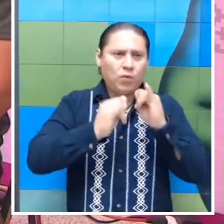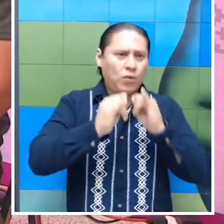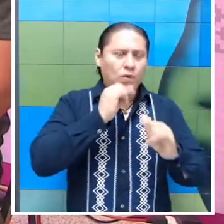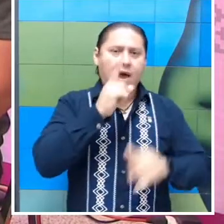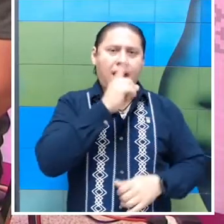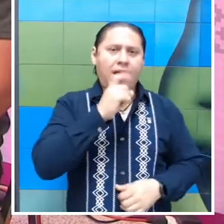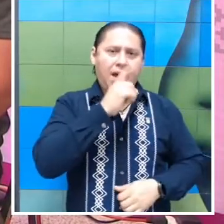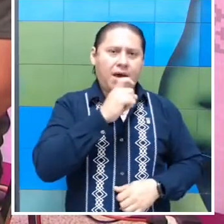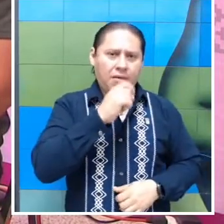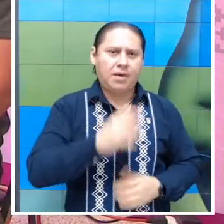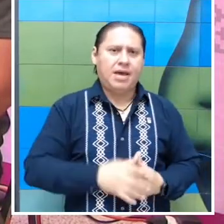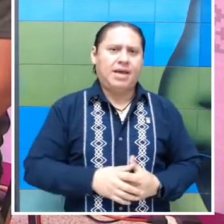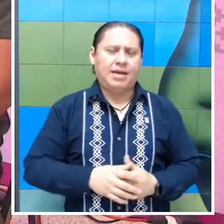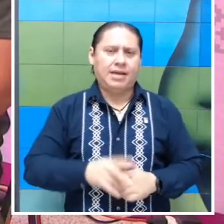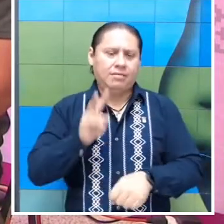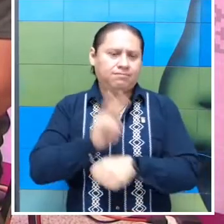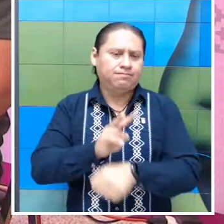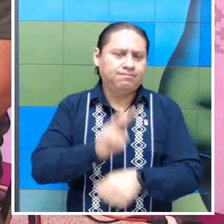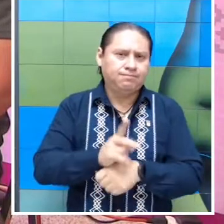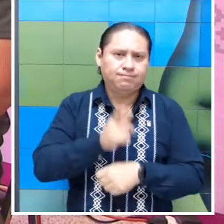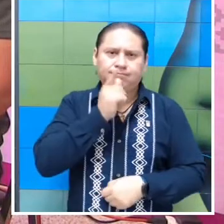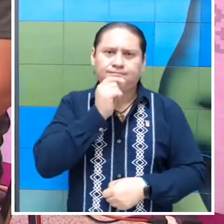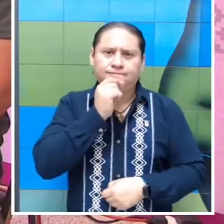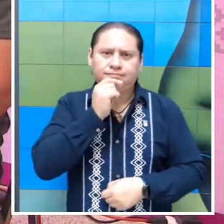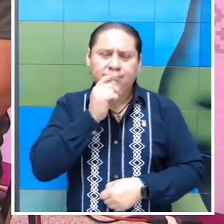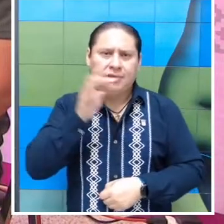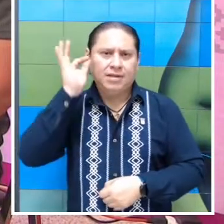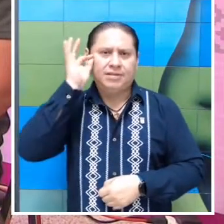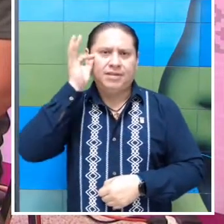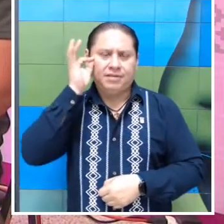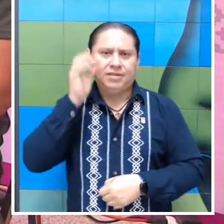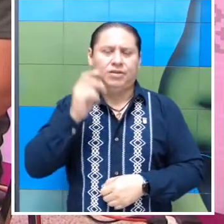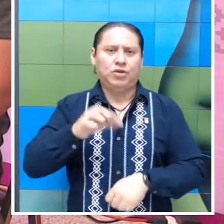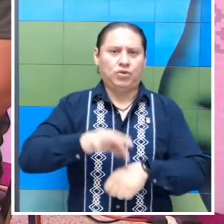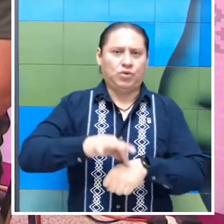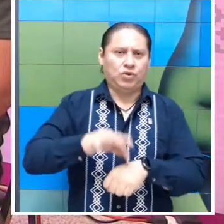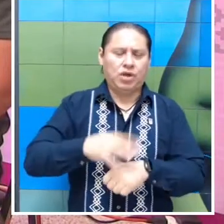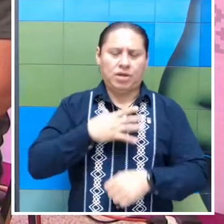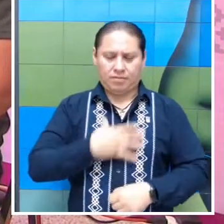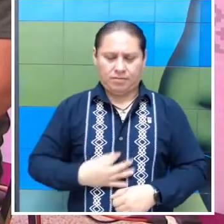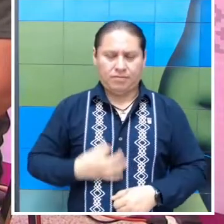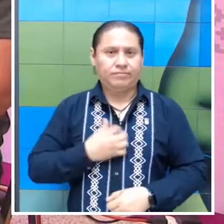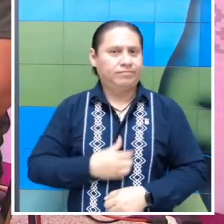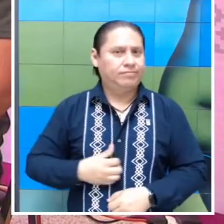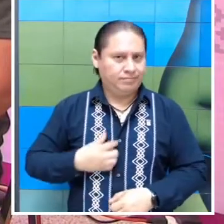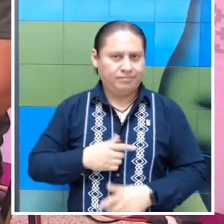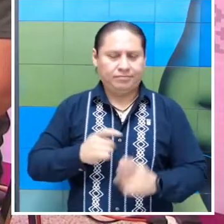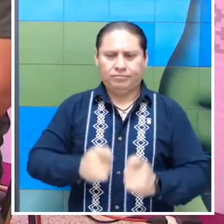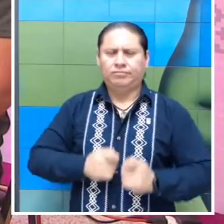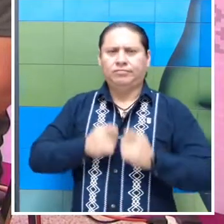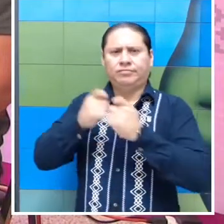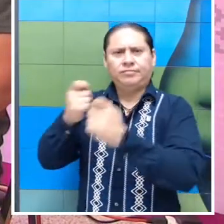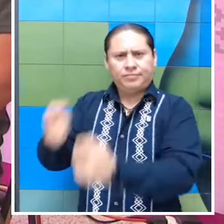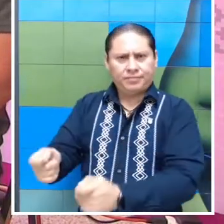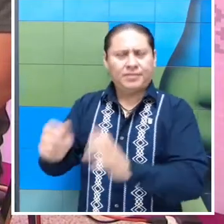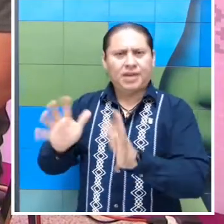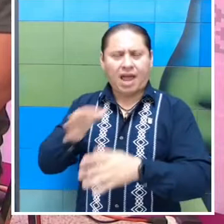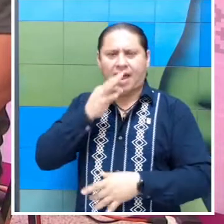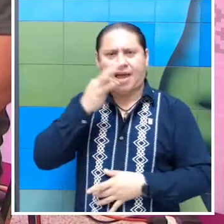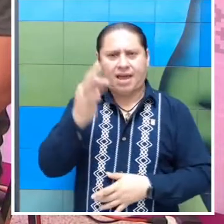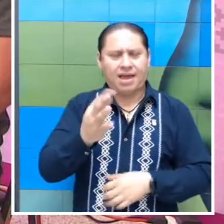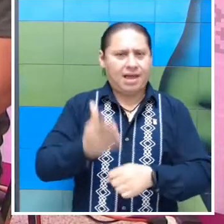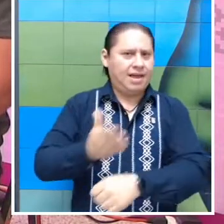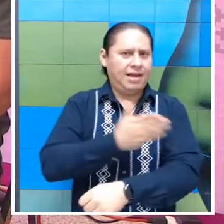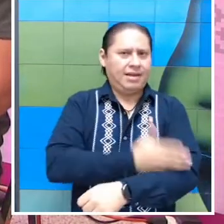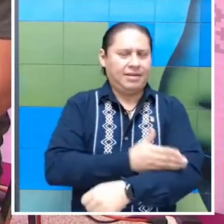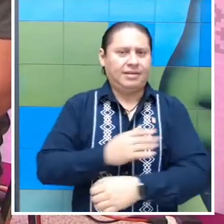ruta, seguridad vial, servicios médicos y la medalla conmemorativa. La entrega de los kits, como ya lo mencionó el